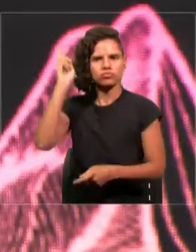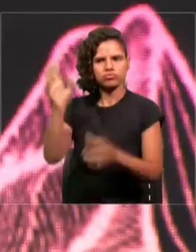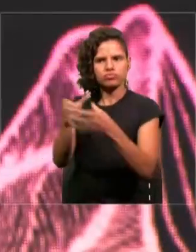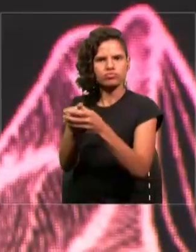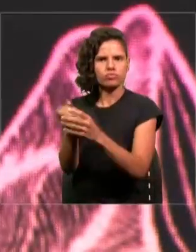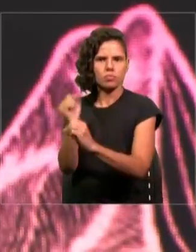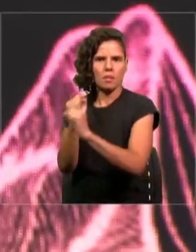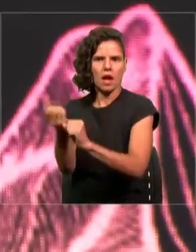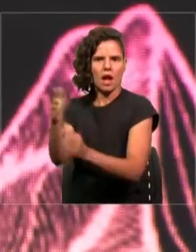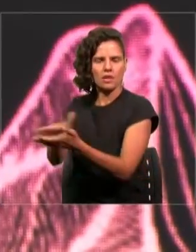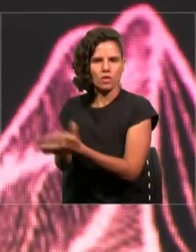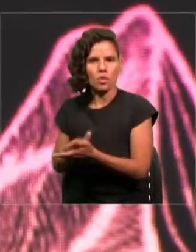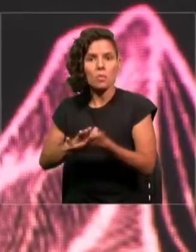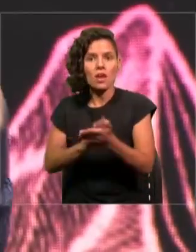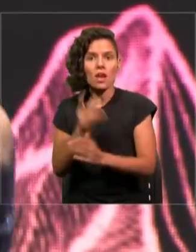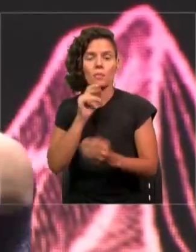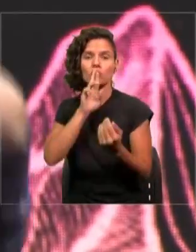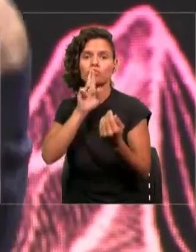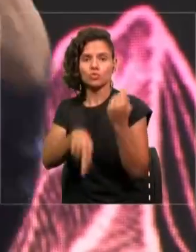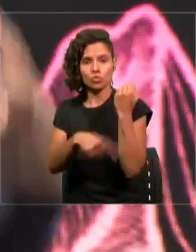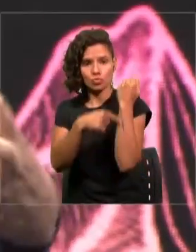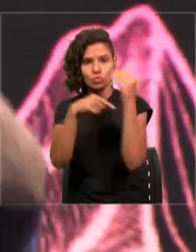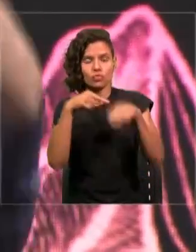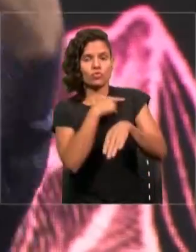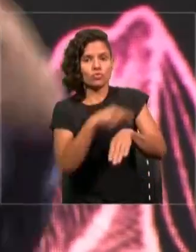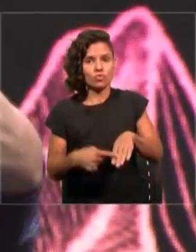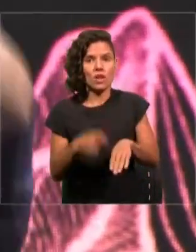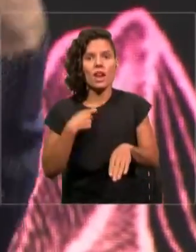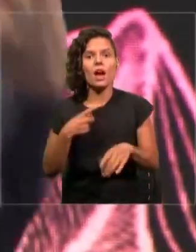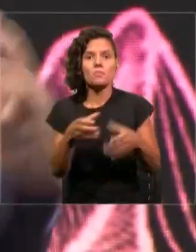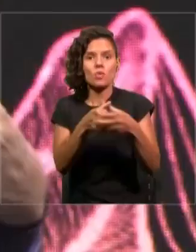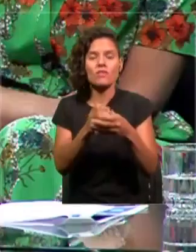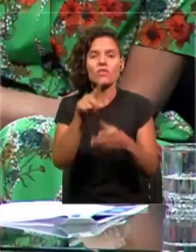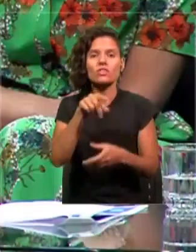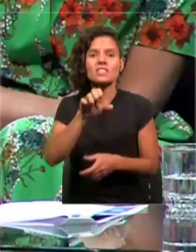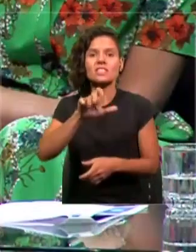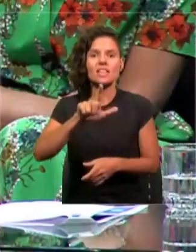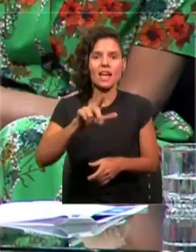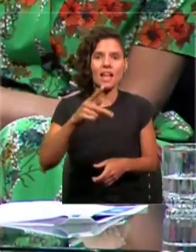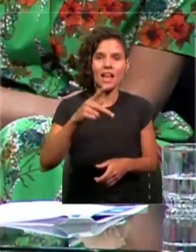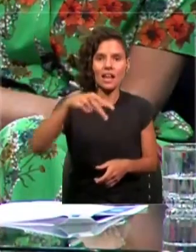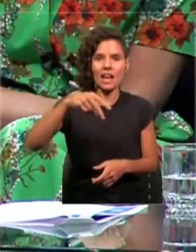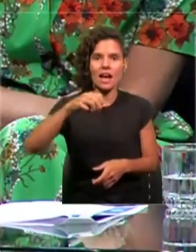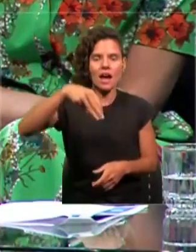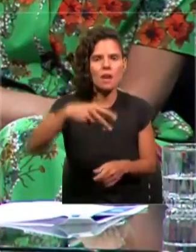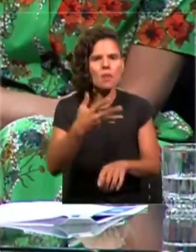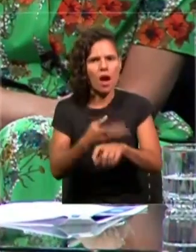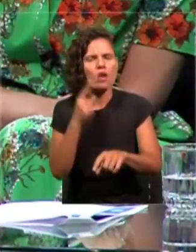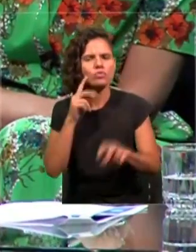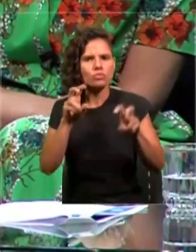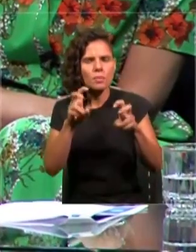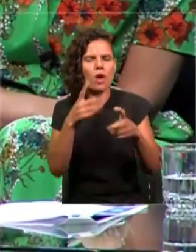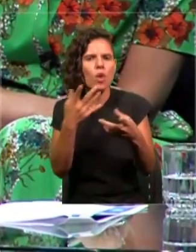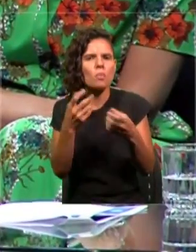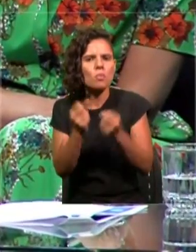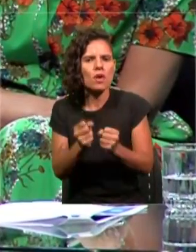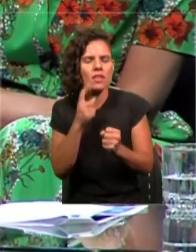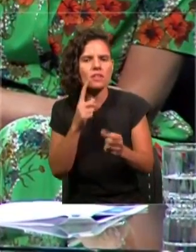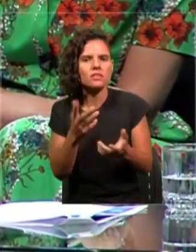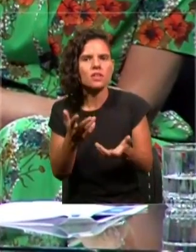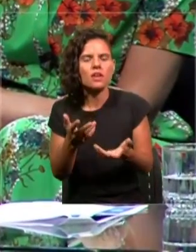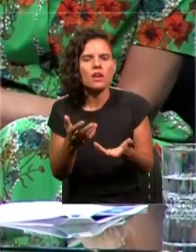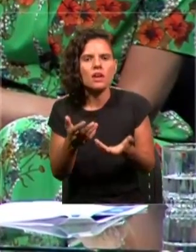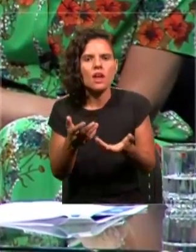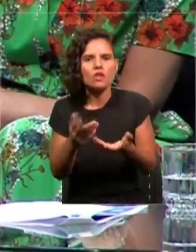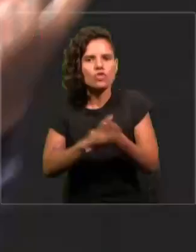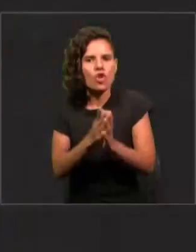pueblo que puede ser entendido como una categoría, una política sistemática de parte del Estado chileno y argentino por exterminar a los pueblos originarios, pero